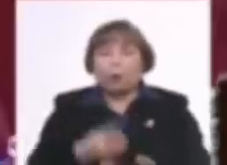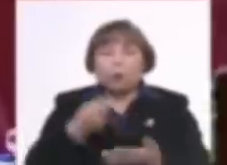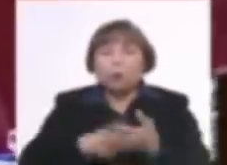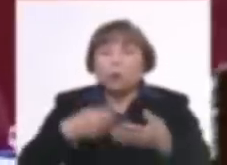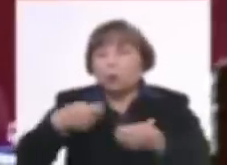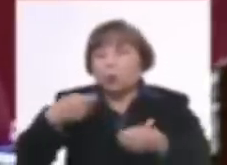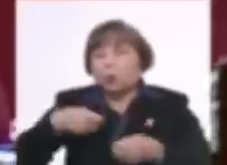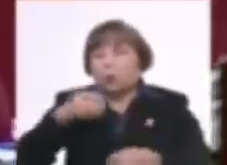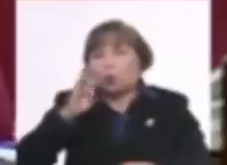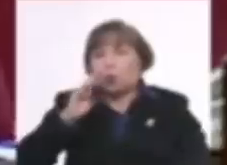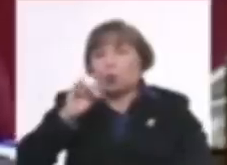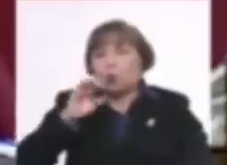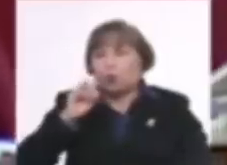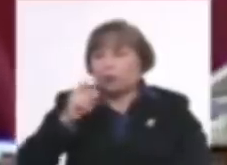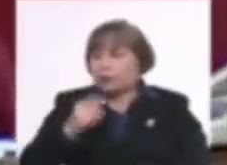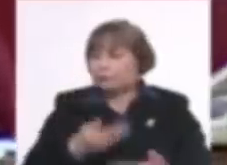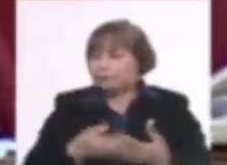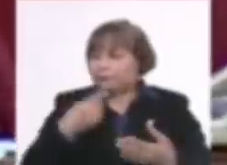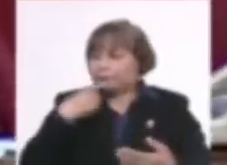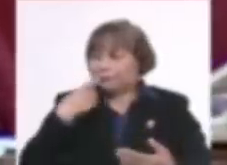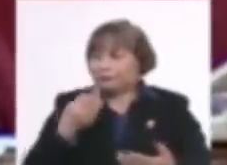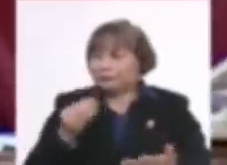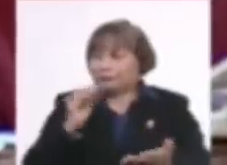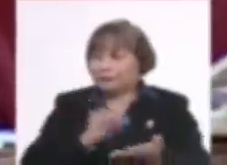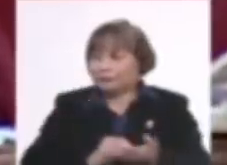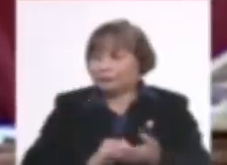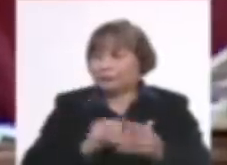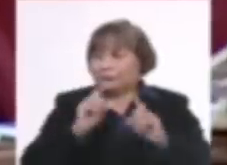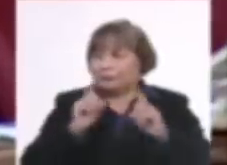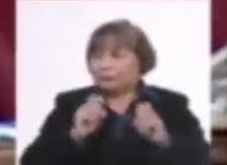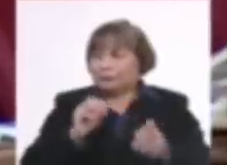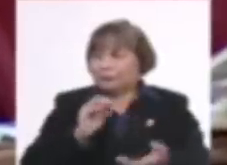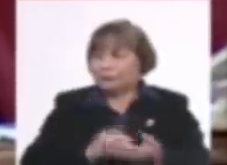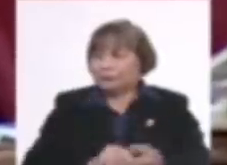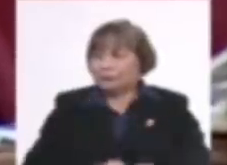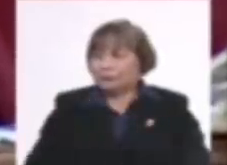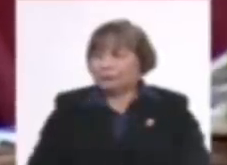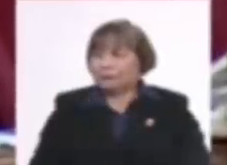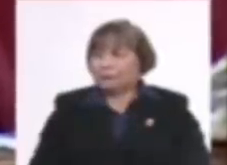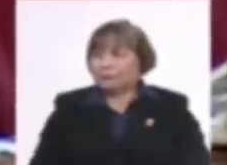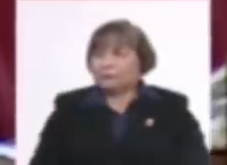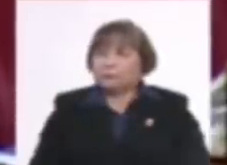de cuenta, ¿no? Quería volverle a preguntar a la señorita